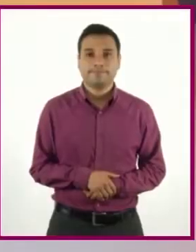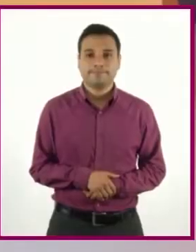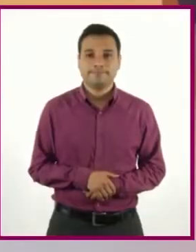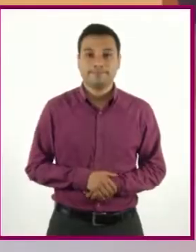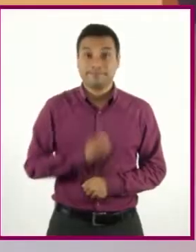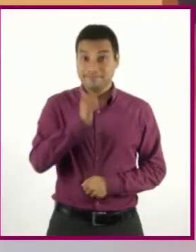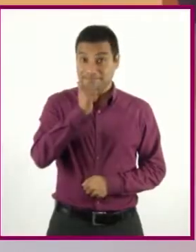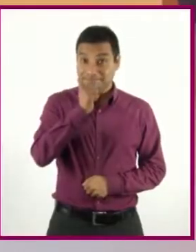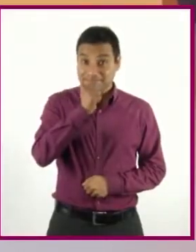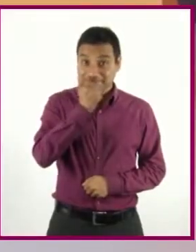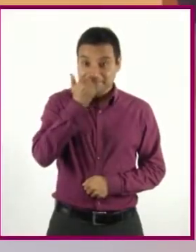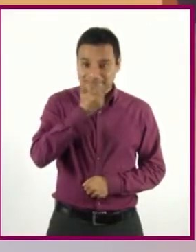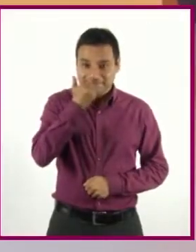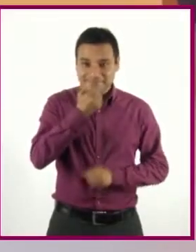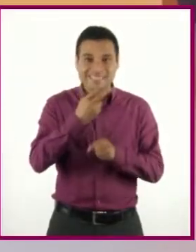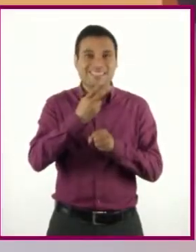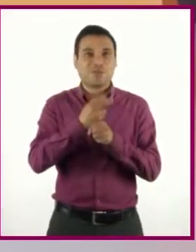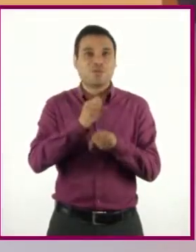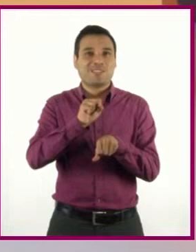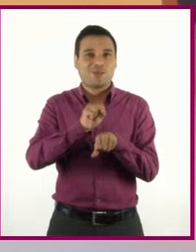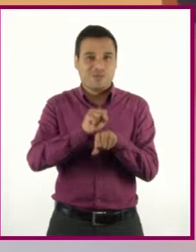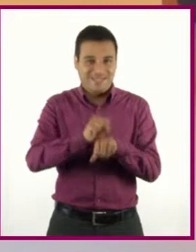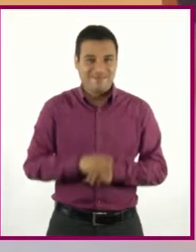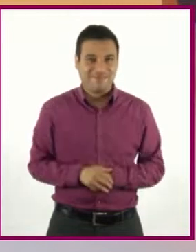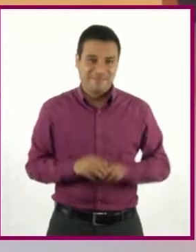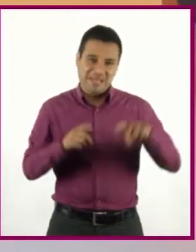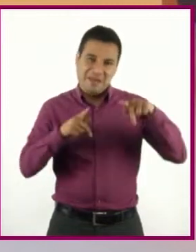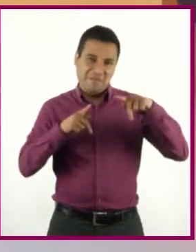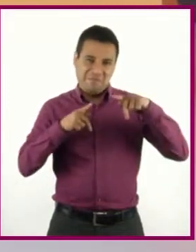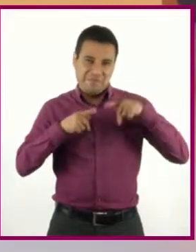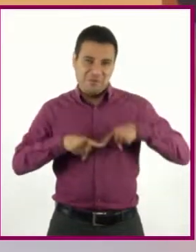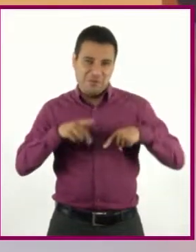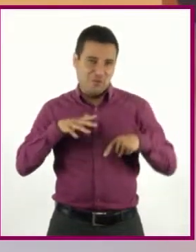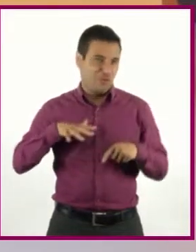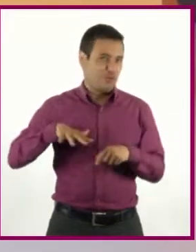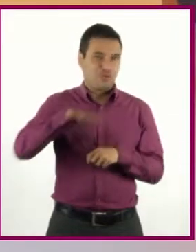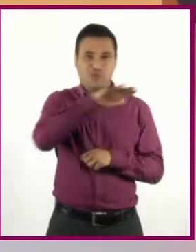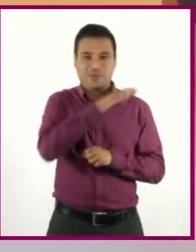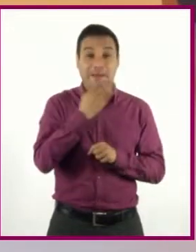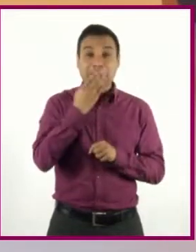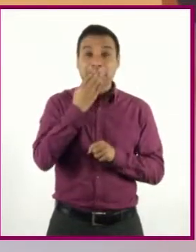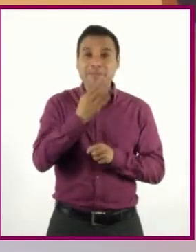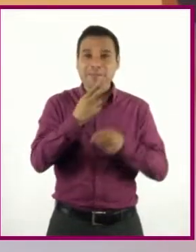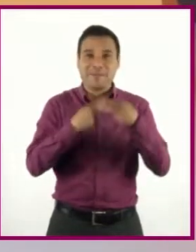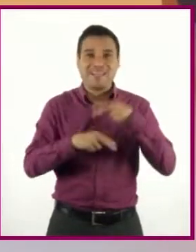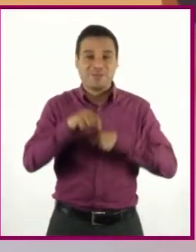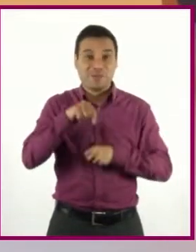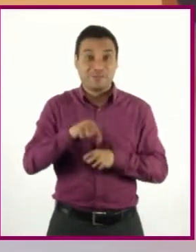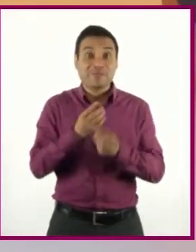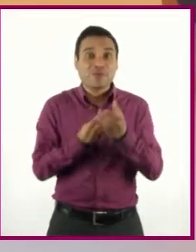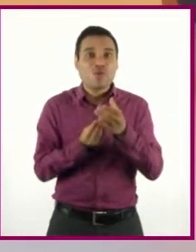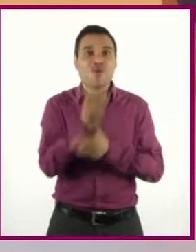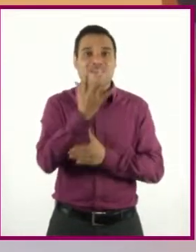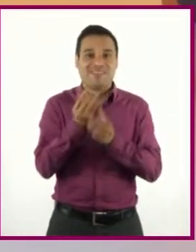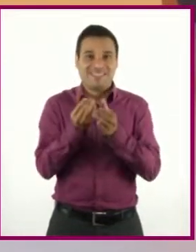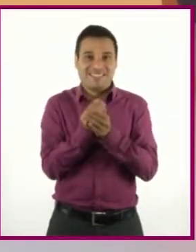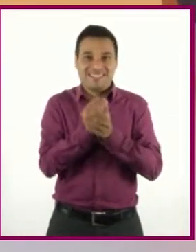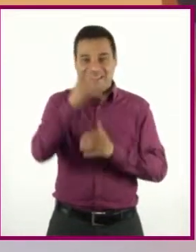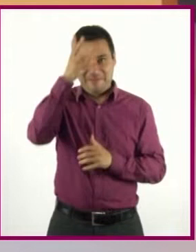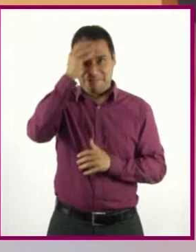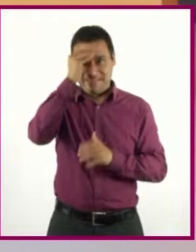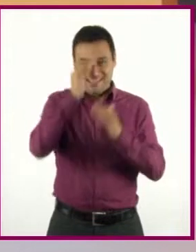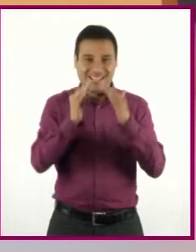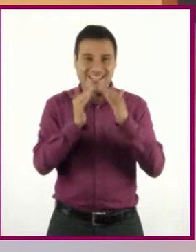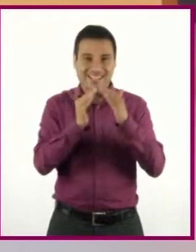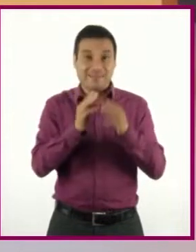Estimadas alumnas y alumnos de segundo de secundaria y público en general, sean bienvenidas y bienvenidos a una sesión más de Aprende en Casa